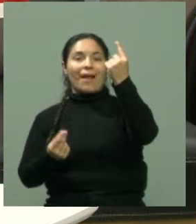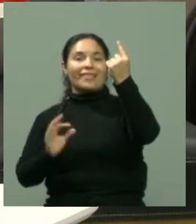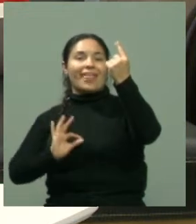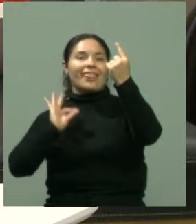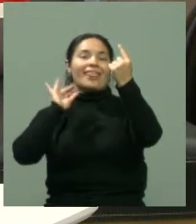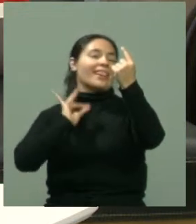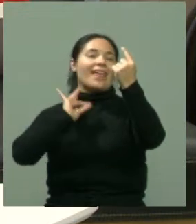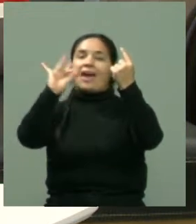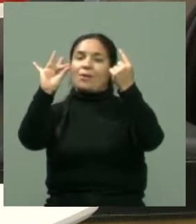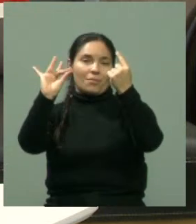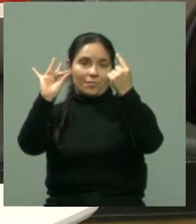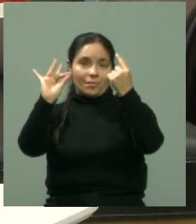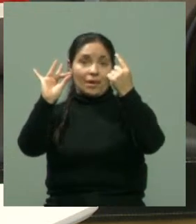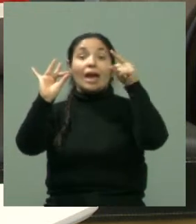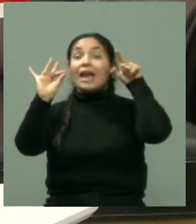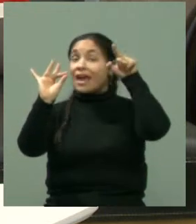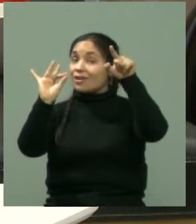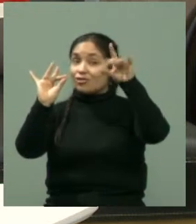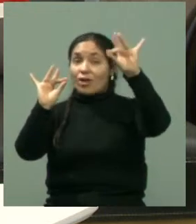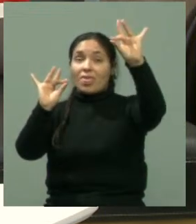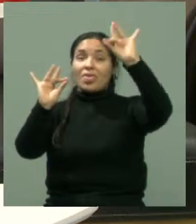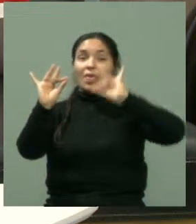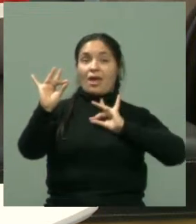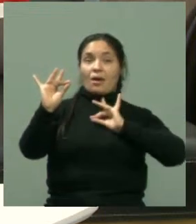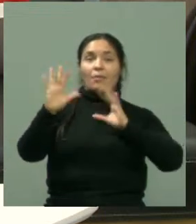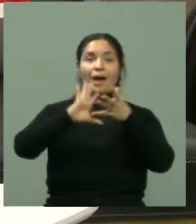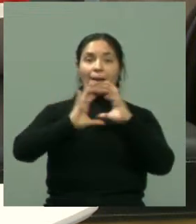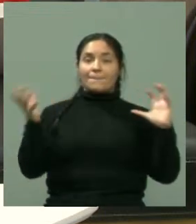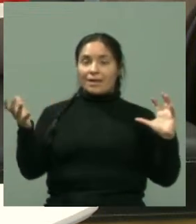acreedores financieros, pero ellos son deudores nuestros ambientales.